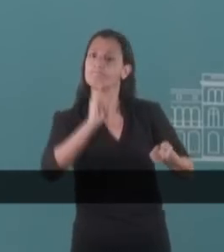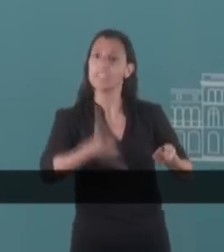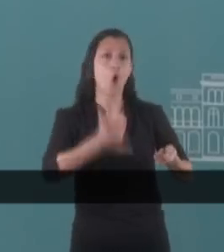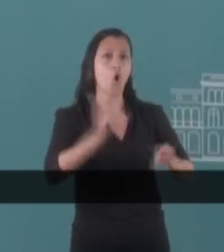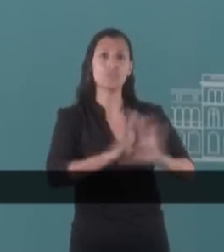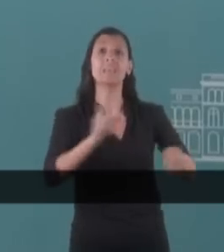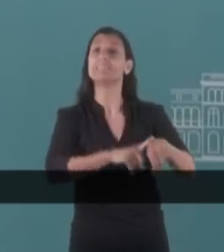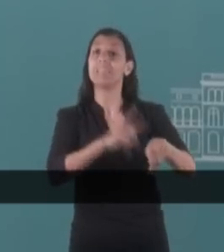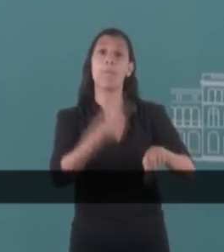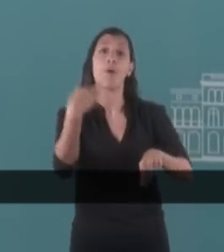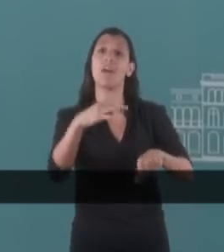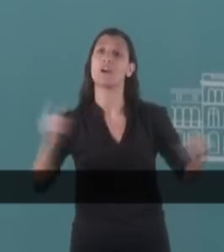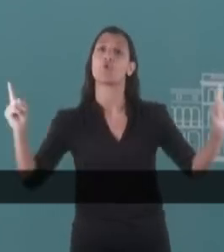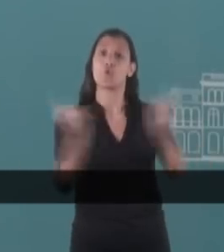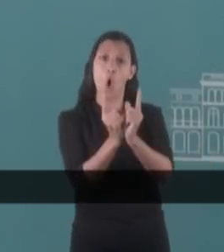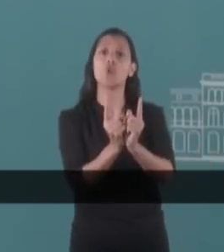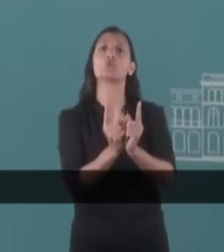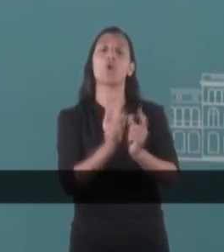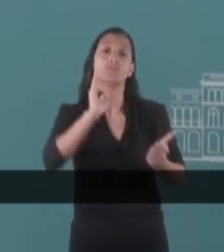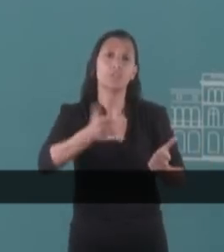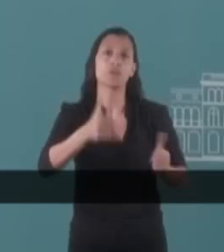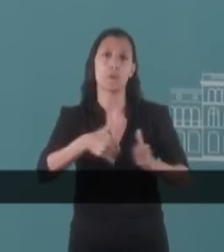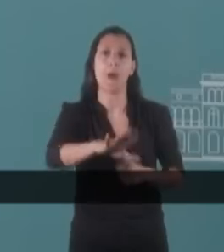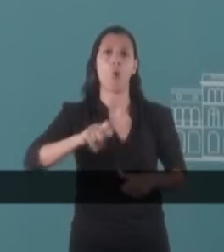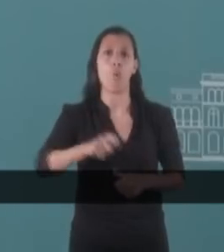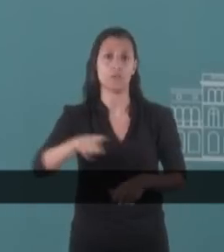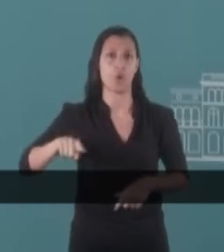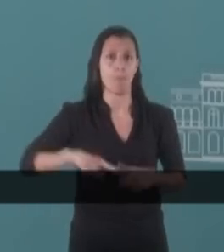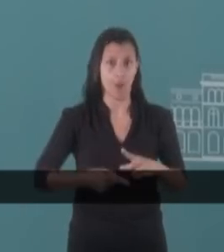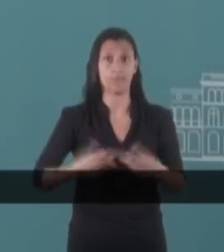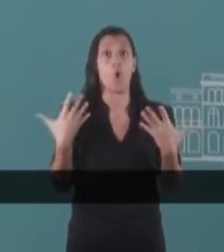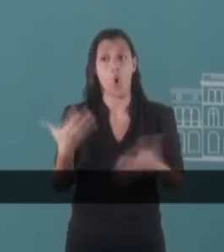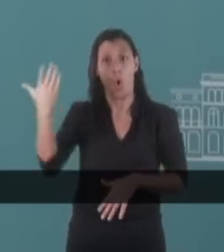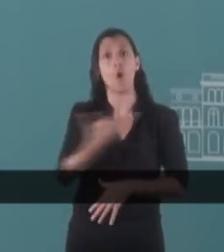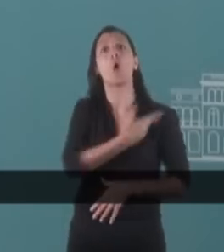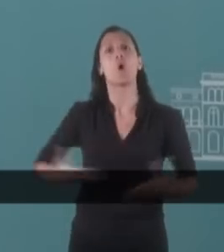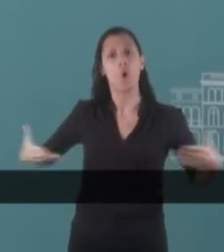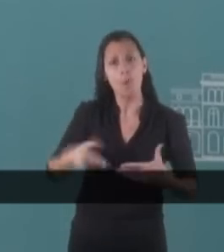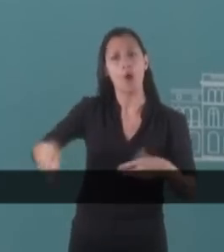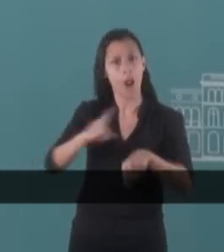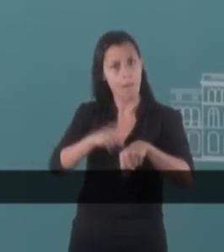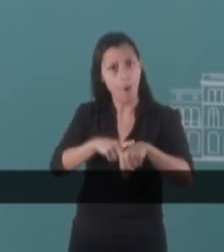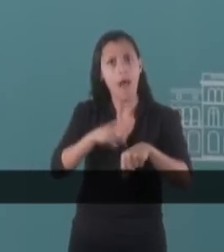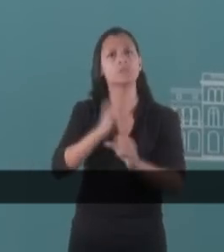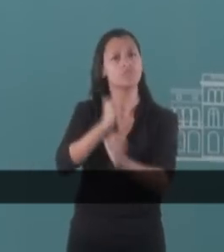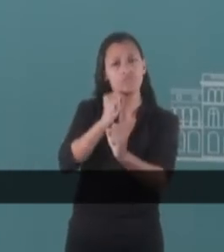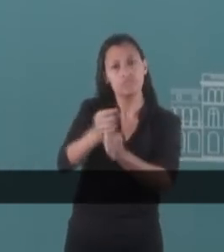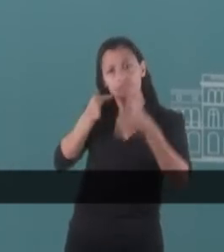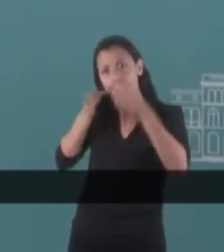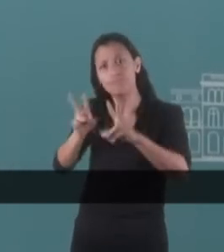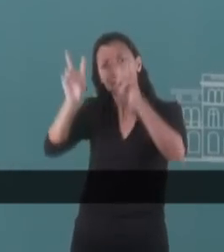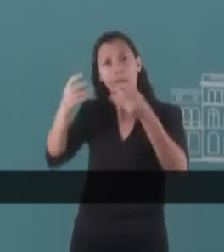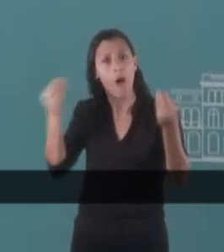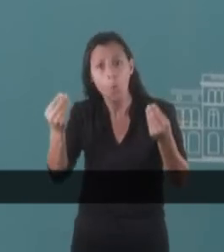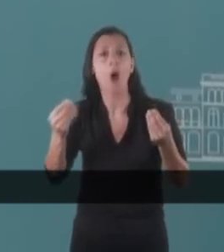los tiempos sean los más breves posibles, porque además, por supuesto, el gobierno está gestionando con los temas que tienen que ver con la